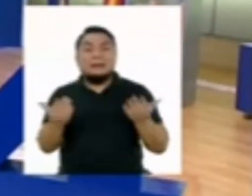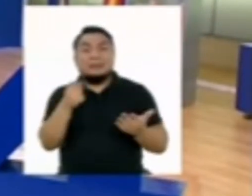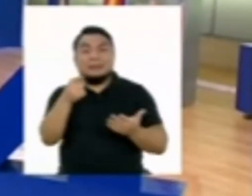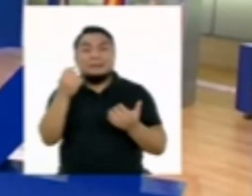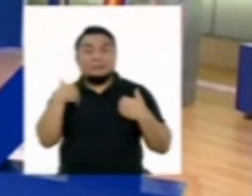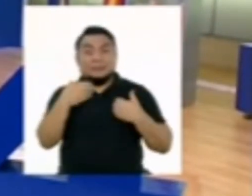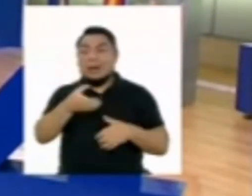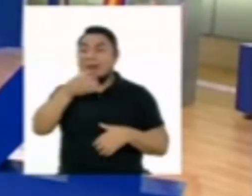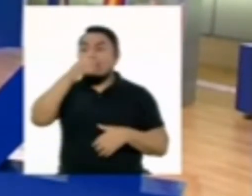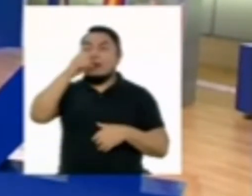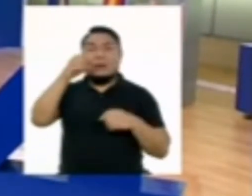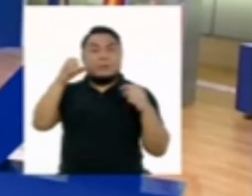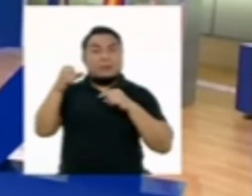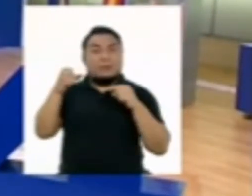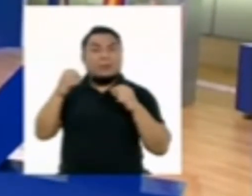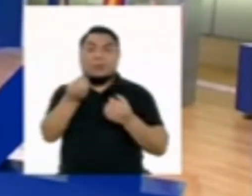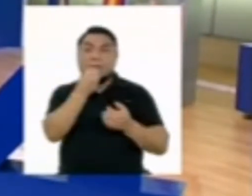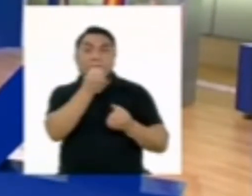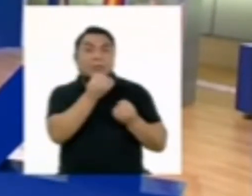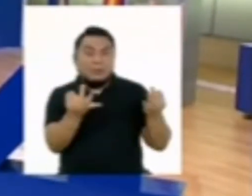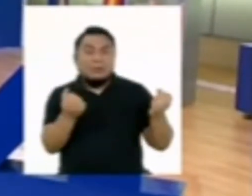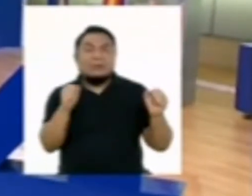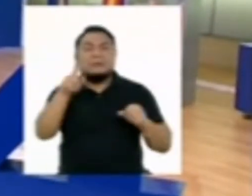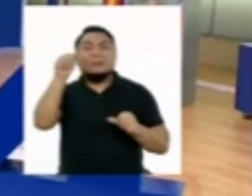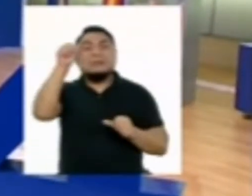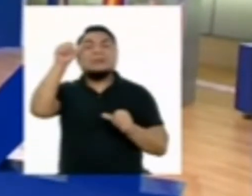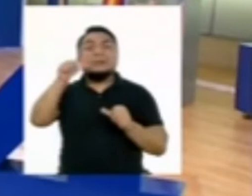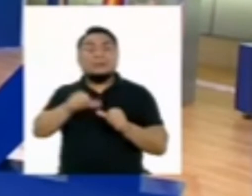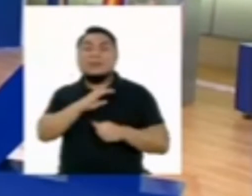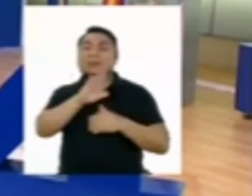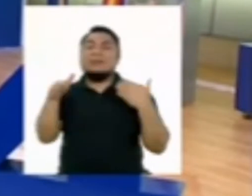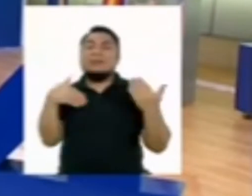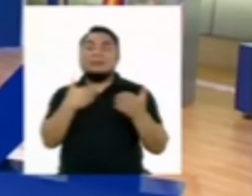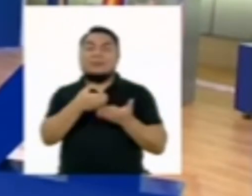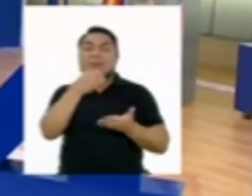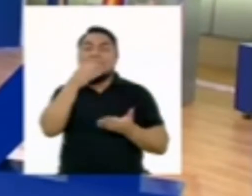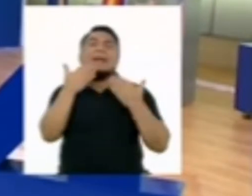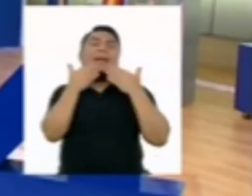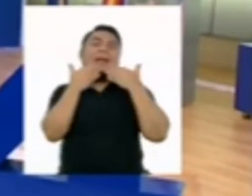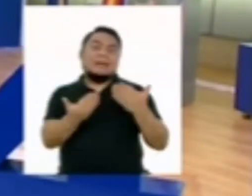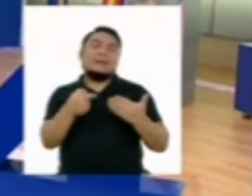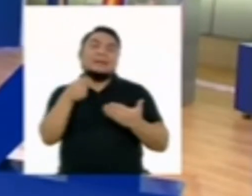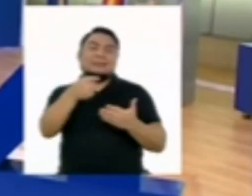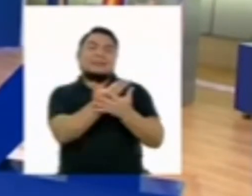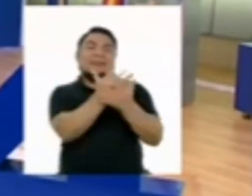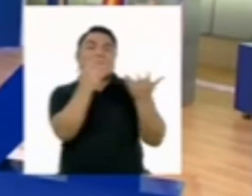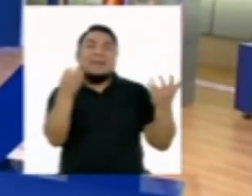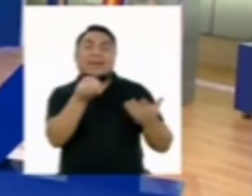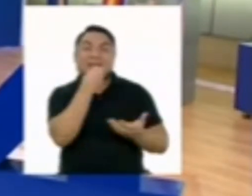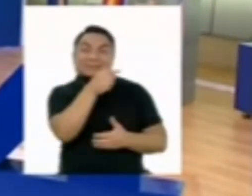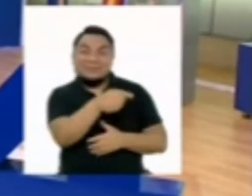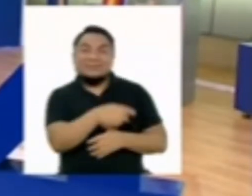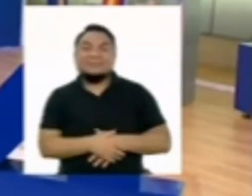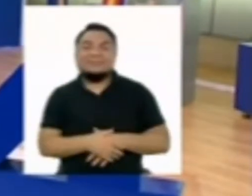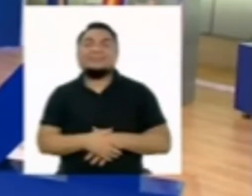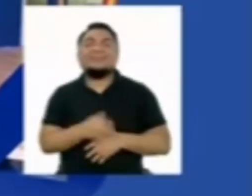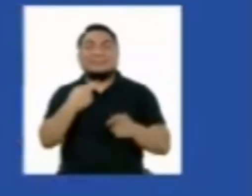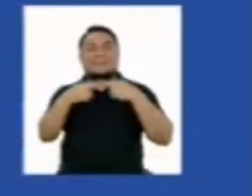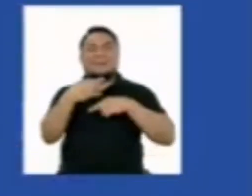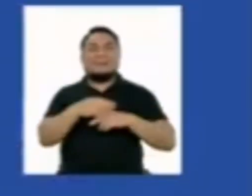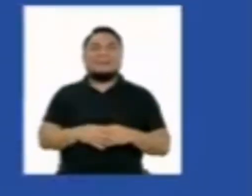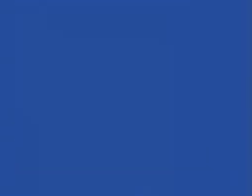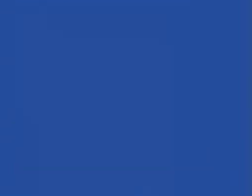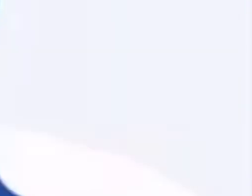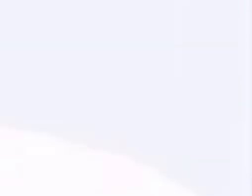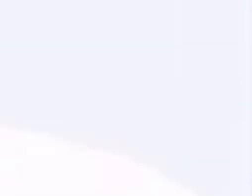si es que toman un vaso de agua o comen algo, recuerden que todo eso es gracias a nuestra biodiversidad. Ya